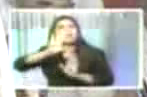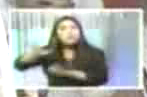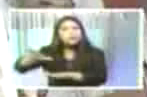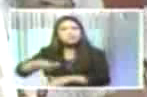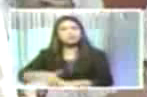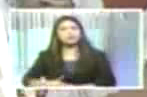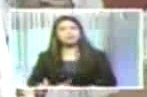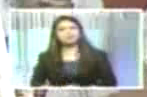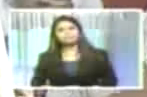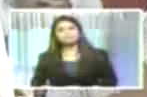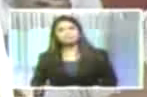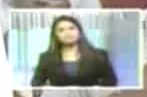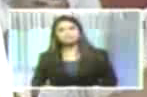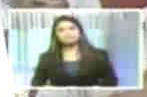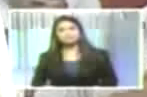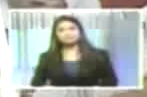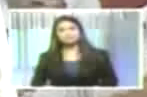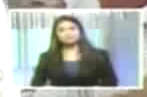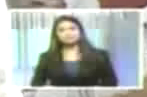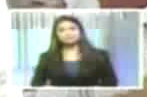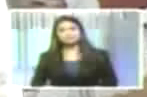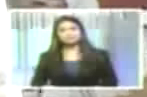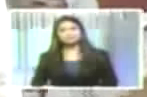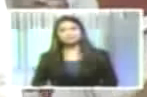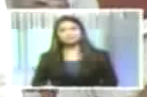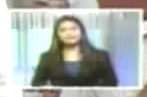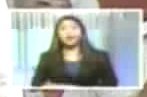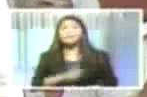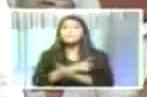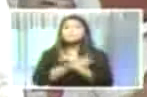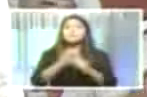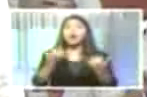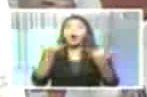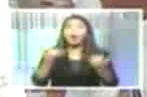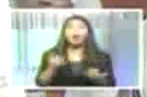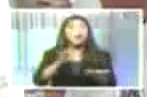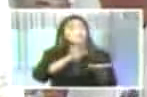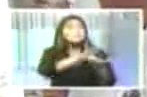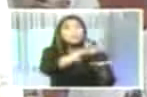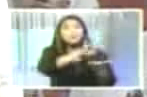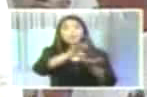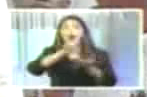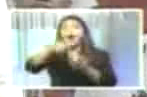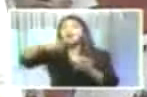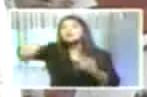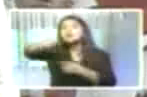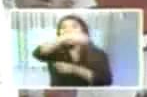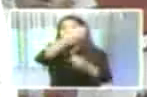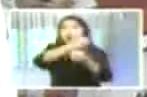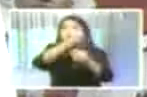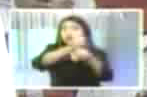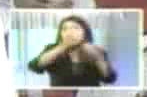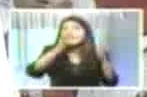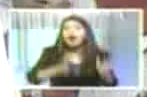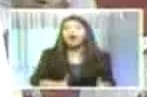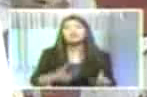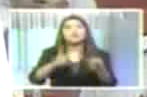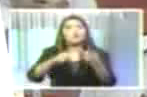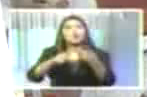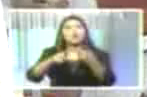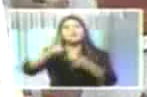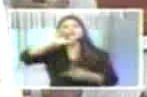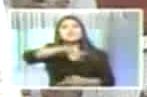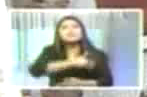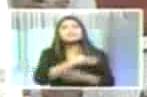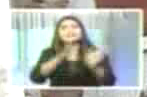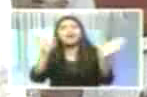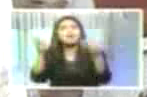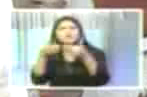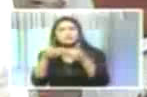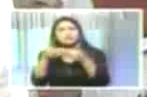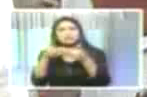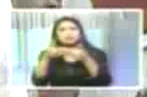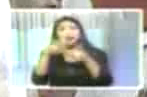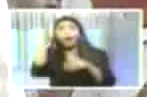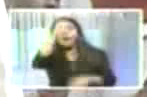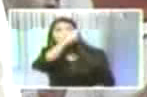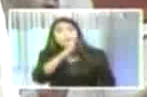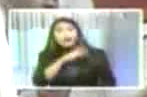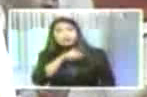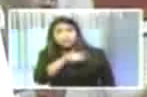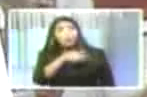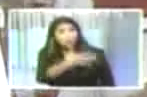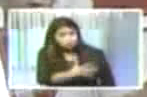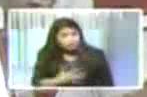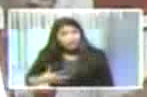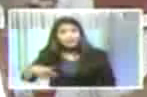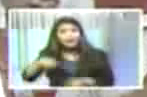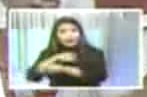apoyada. Ah, y ahora están votando a los trabajadores, cerrando universidades en Brasil. ¿Eso es lo que